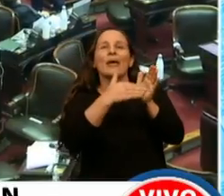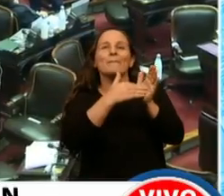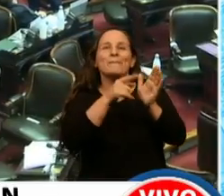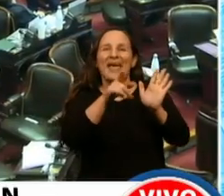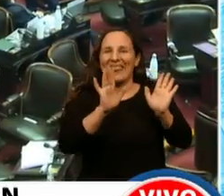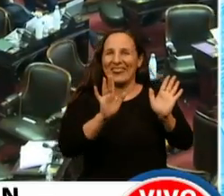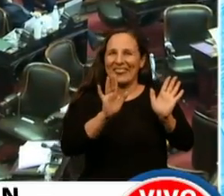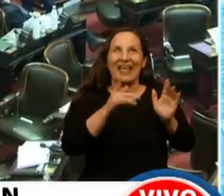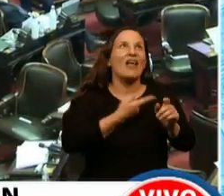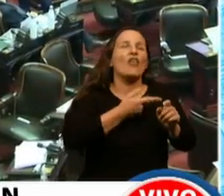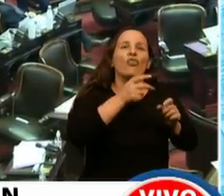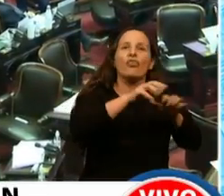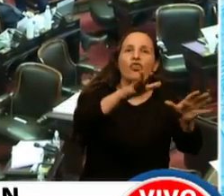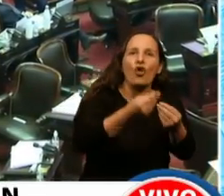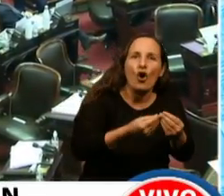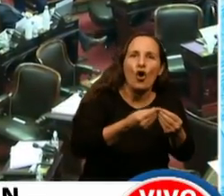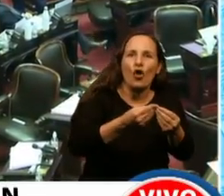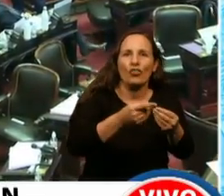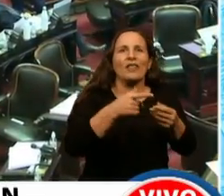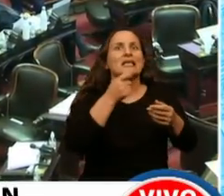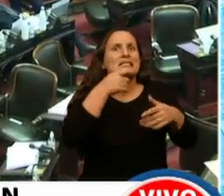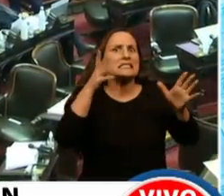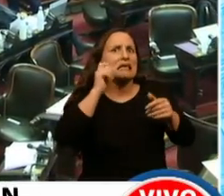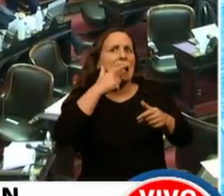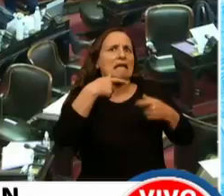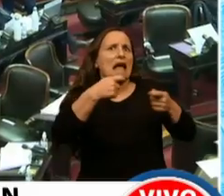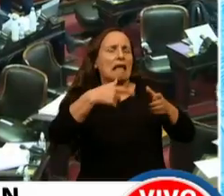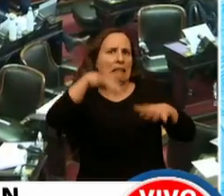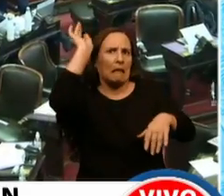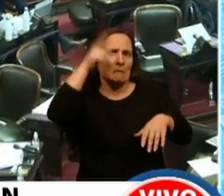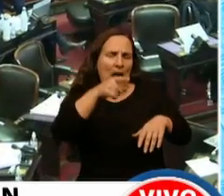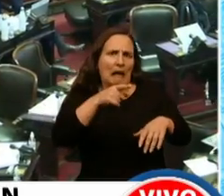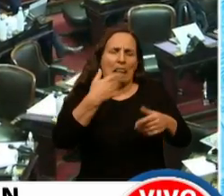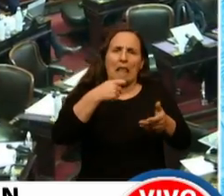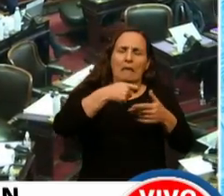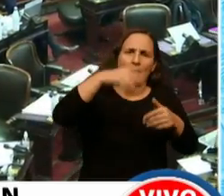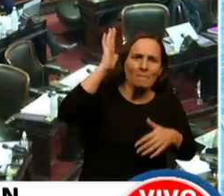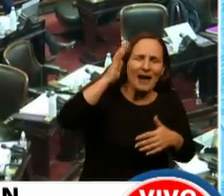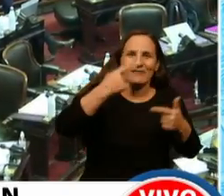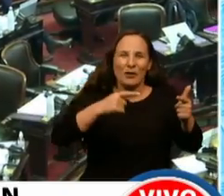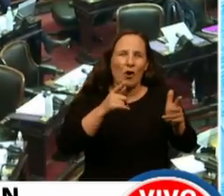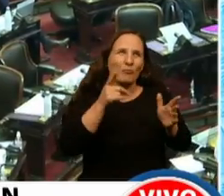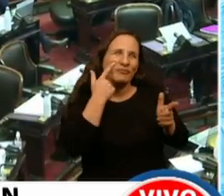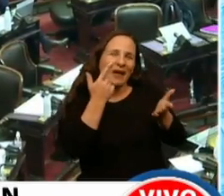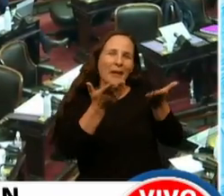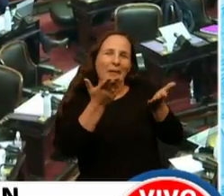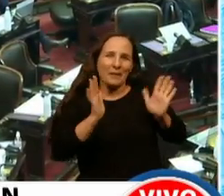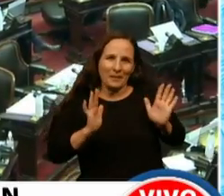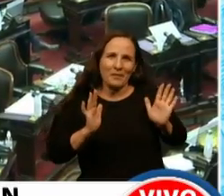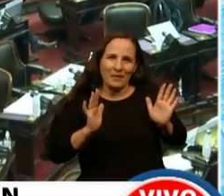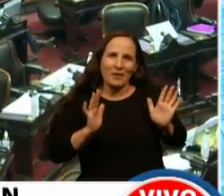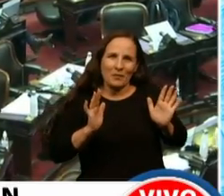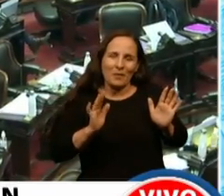transporte pista para consumos mayores por esta misma razón de sintel desincentiva el uso